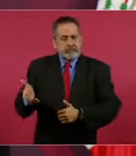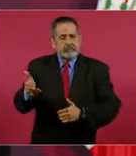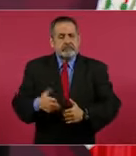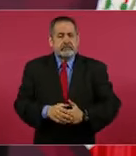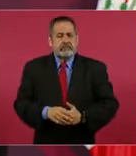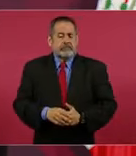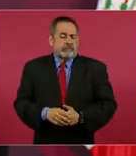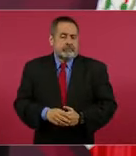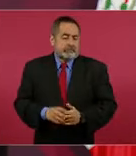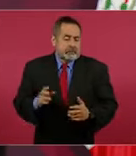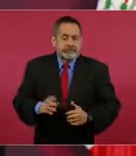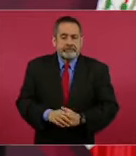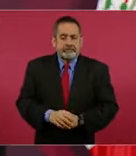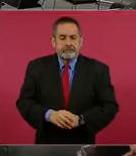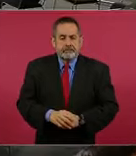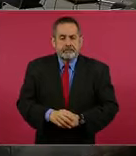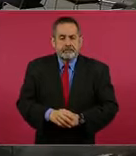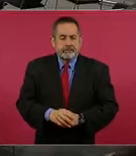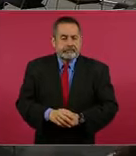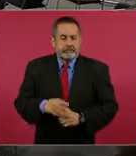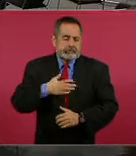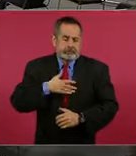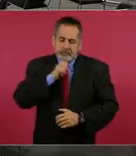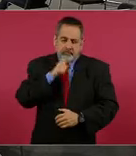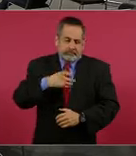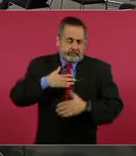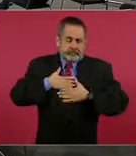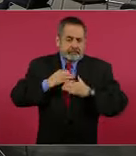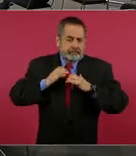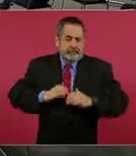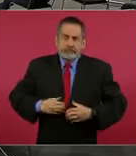además por la naturaleza también,